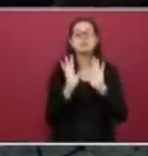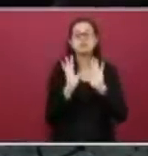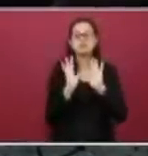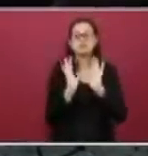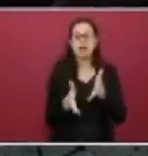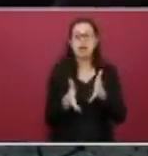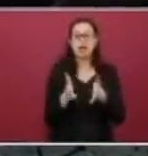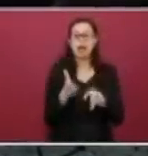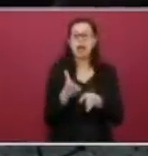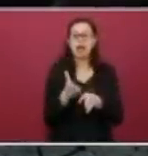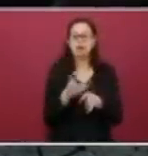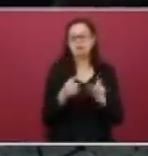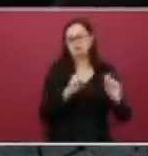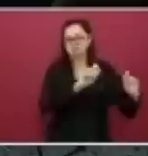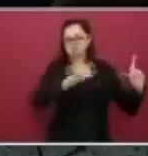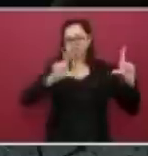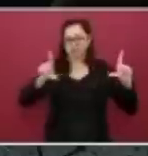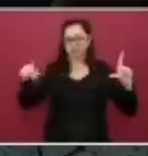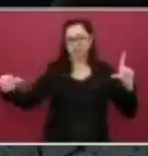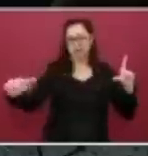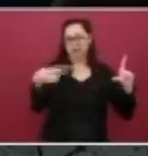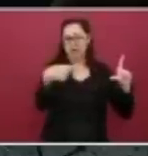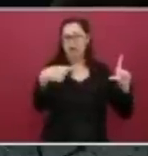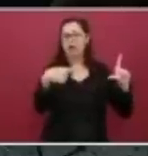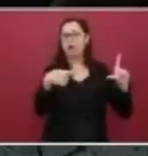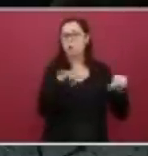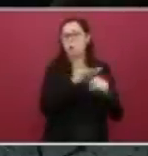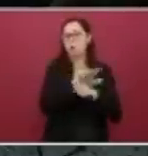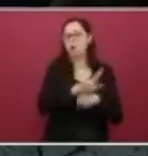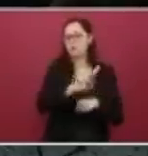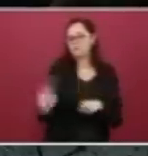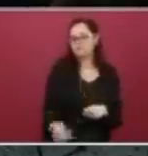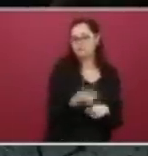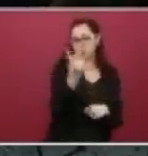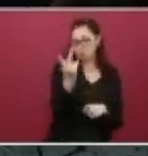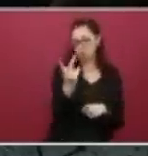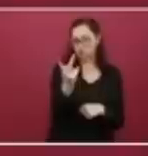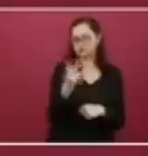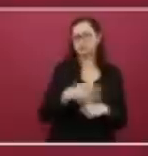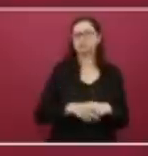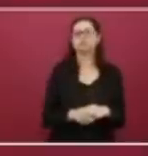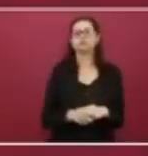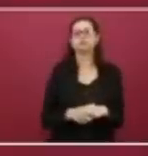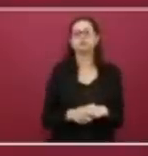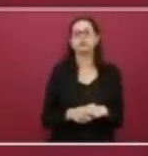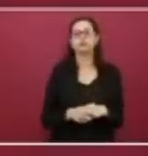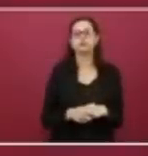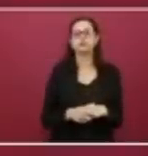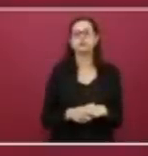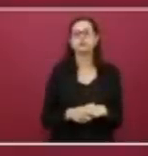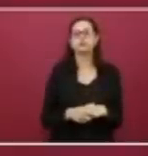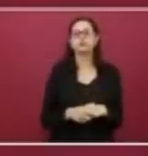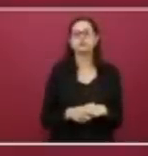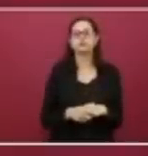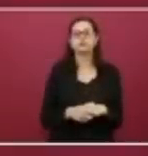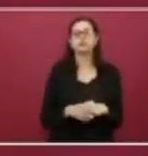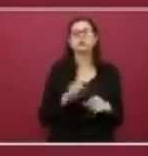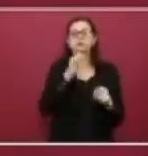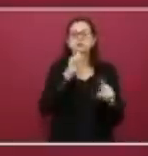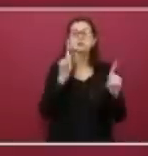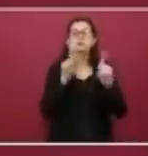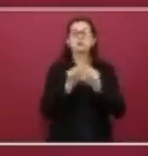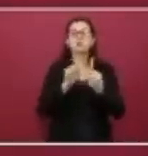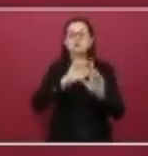unos minutos y de la pregunta que se elaborará y atrás se va a anexar